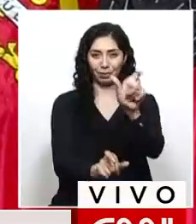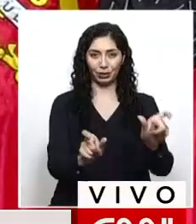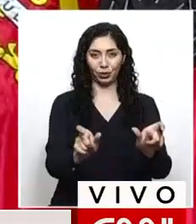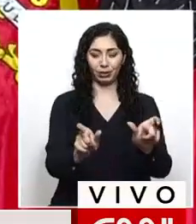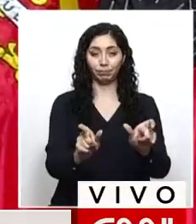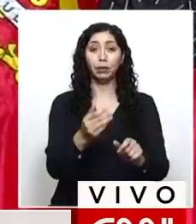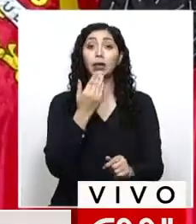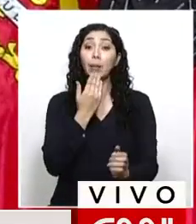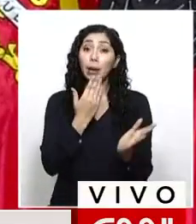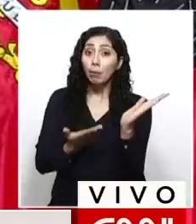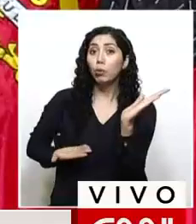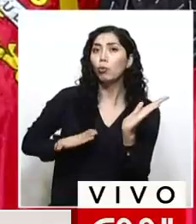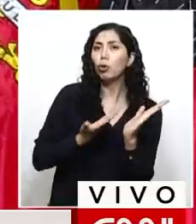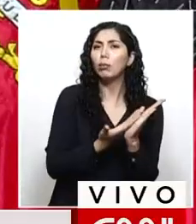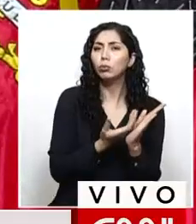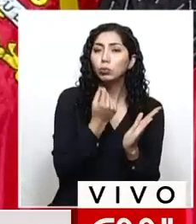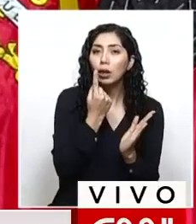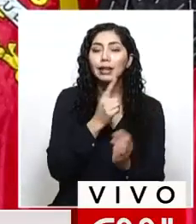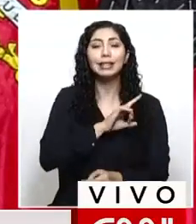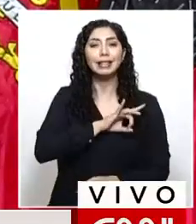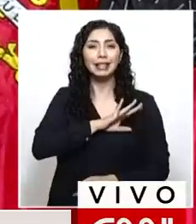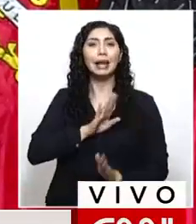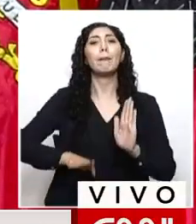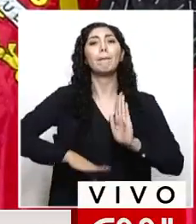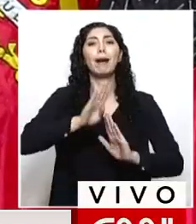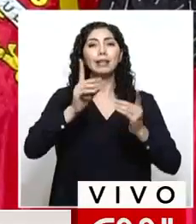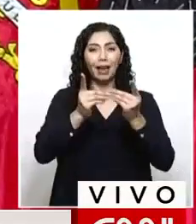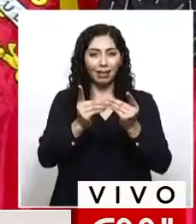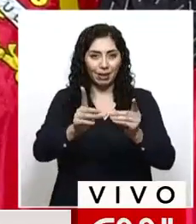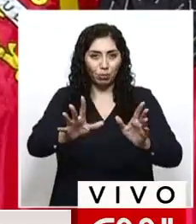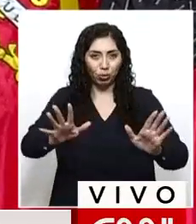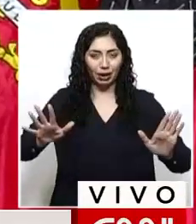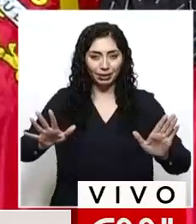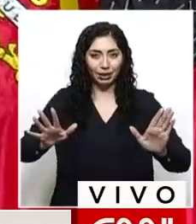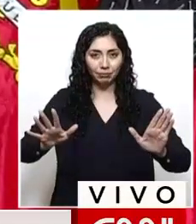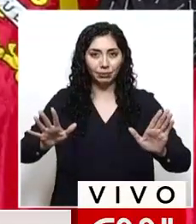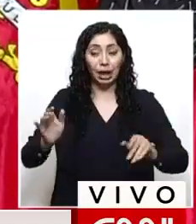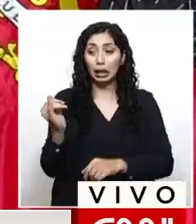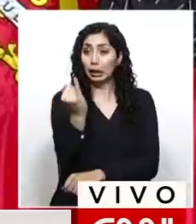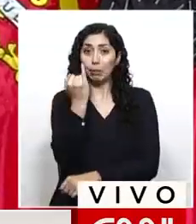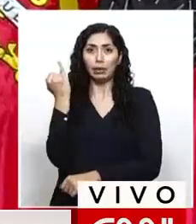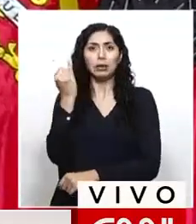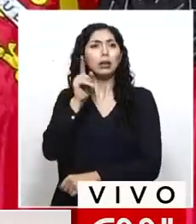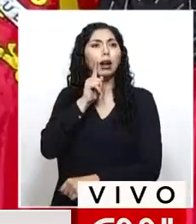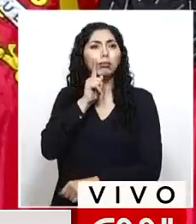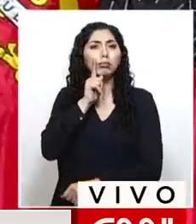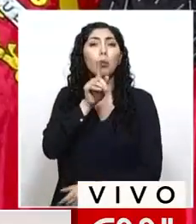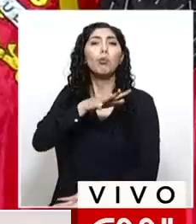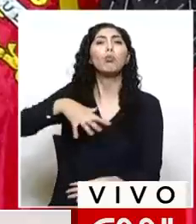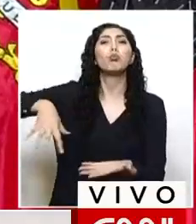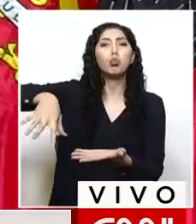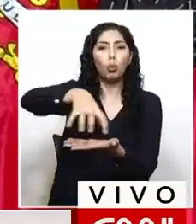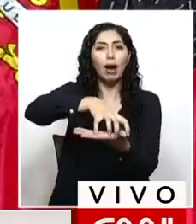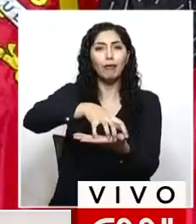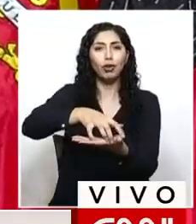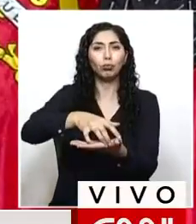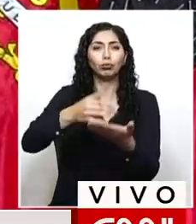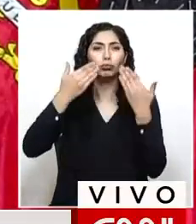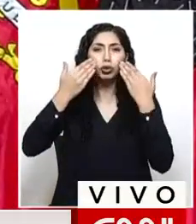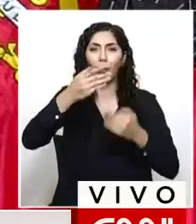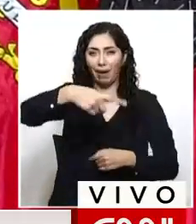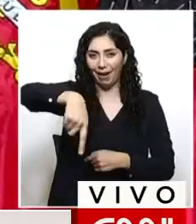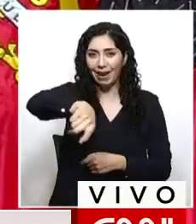también un Chile con más democracia, en que la soberanía reside en el pueblo, por y para el pueblo,